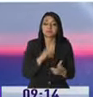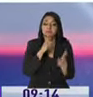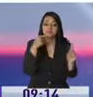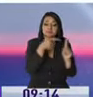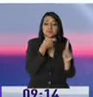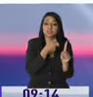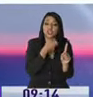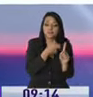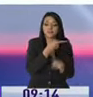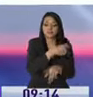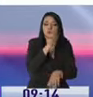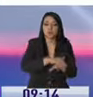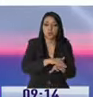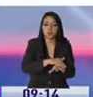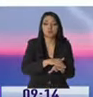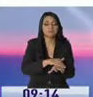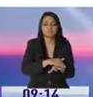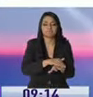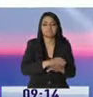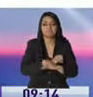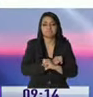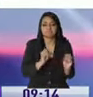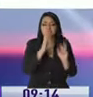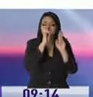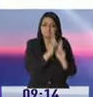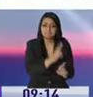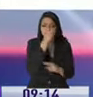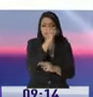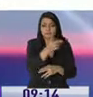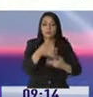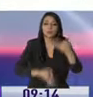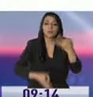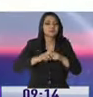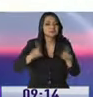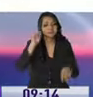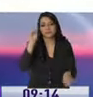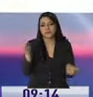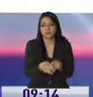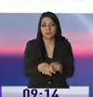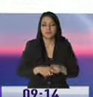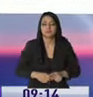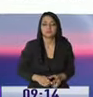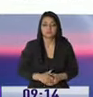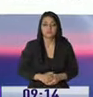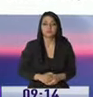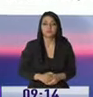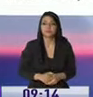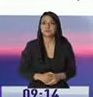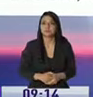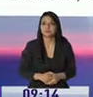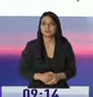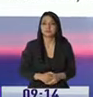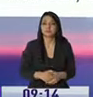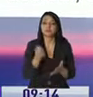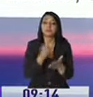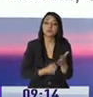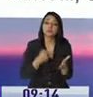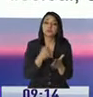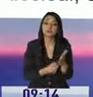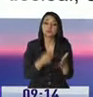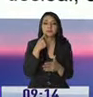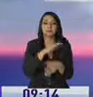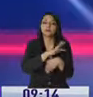el responsable. Obviamente, respetamos la decisión del juez, pero no la compartimos. Esta lucha es por todos,